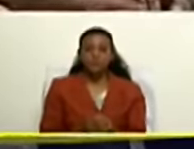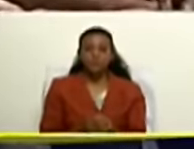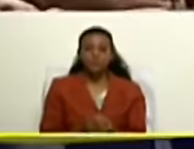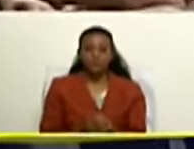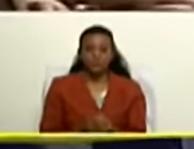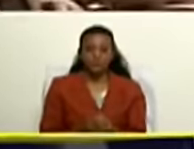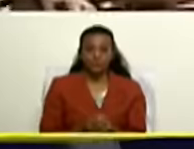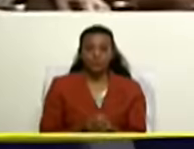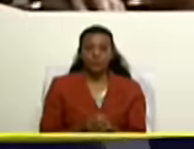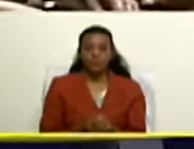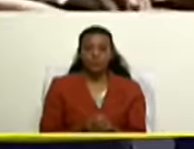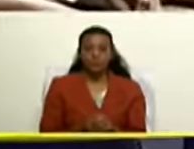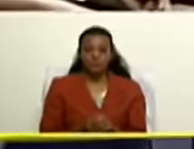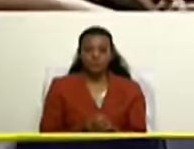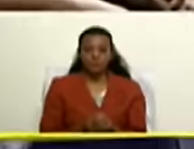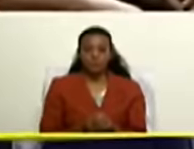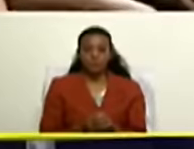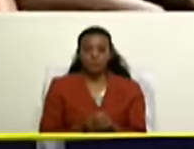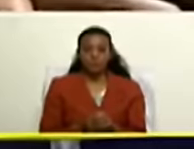Chávez Frías.